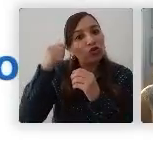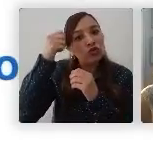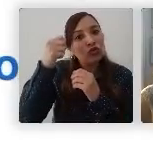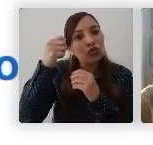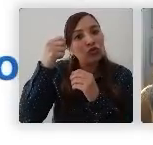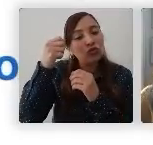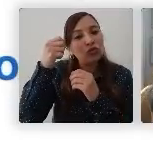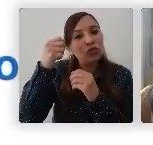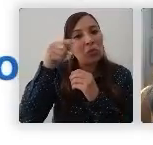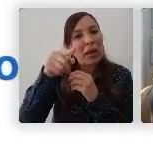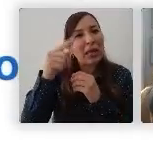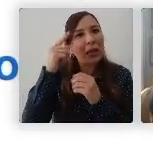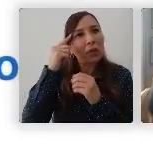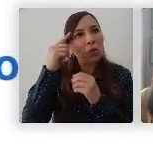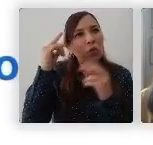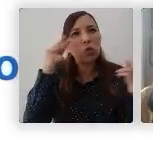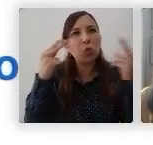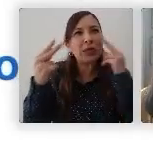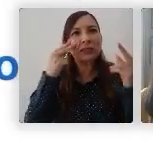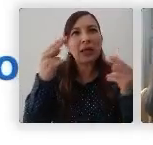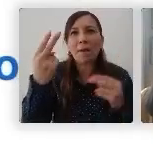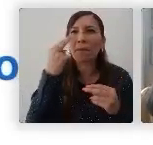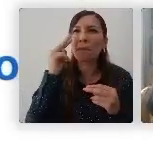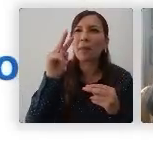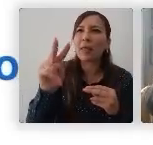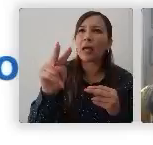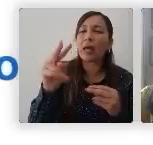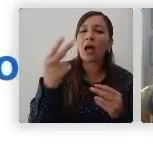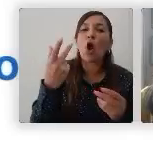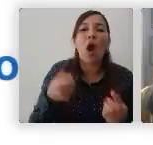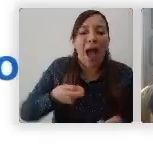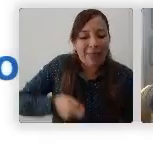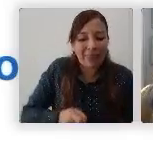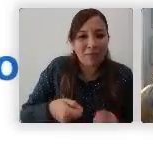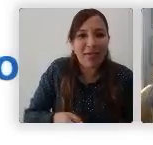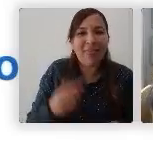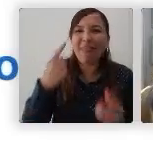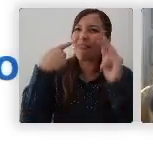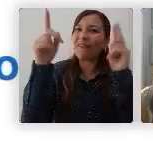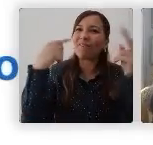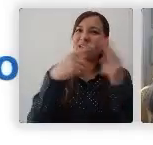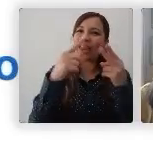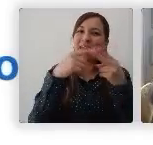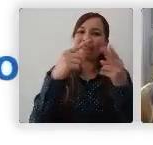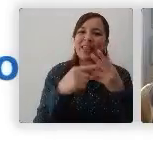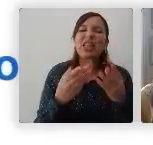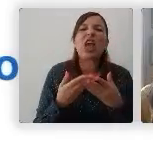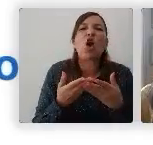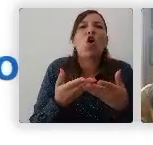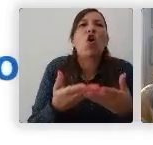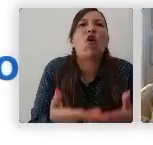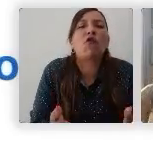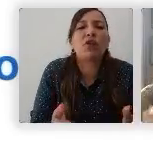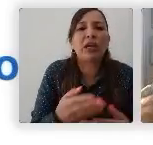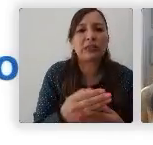vídeos de esta experiencia qué actividades son diferenciales para nosotros qué es lo que ofrece la comunidad de repente